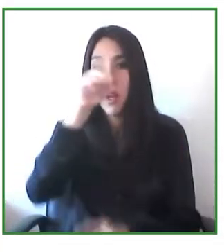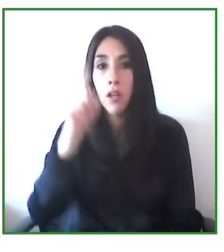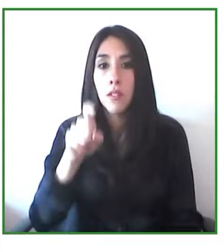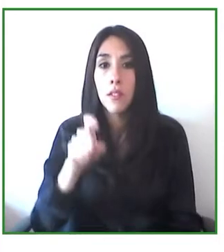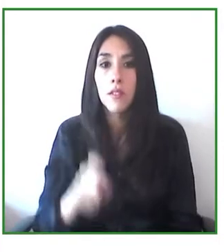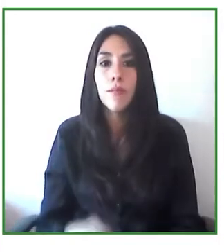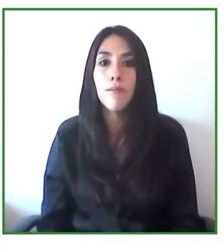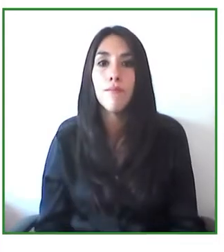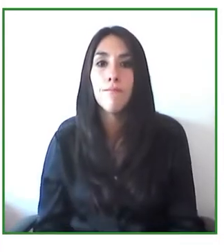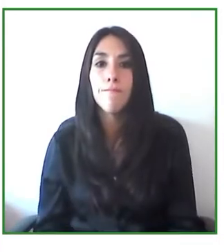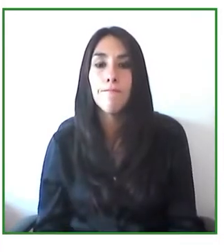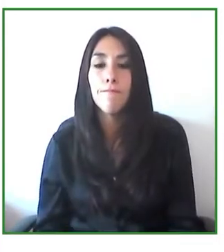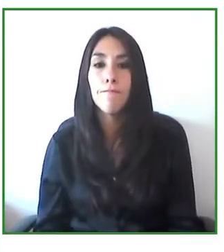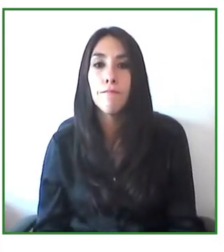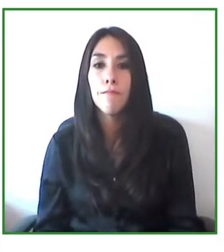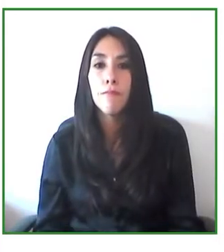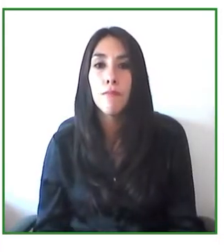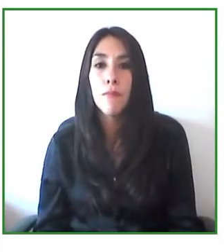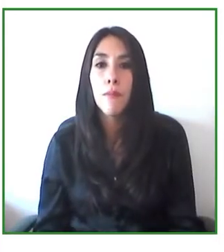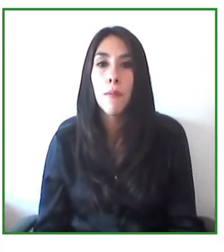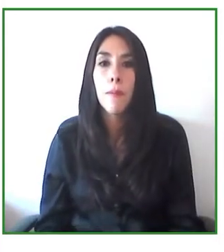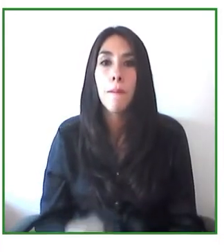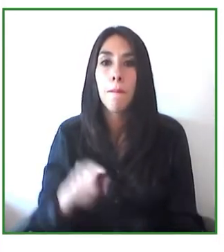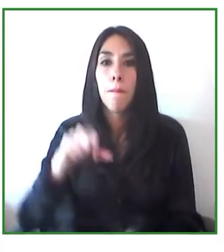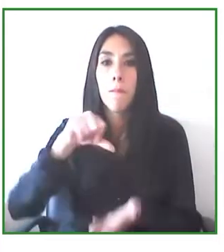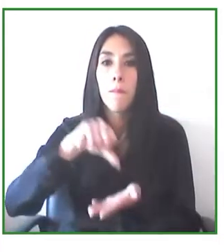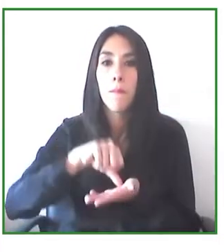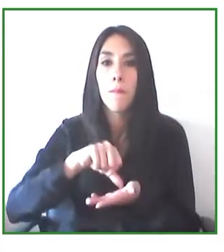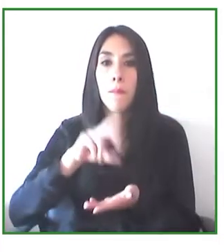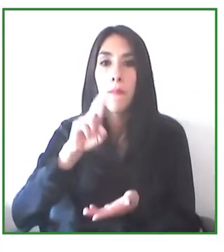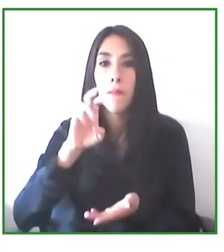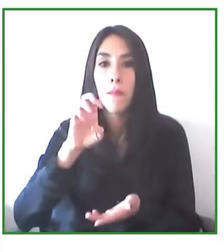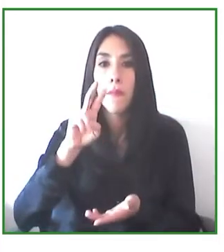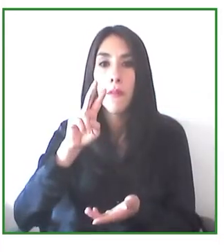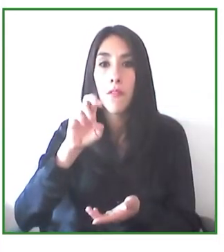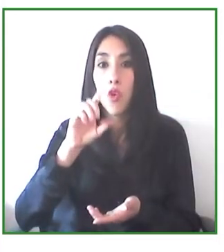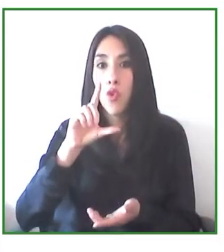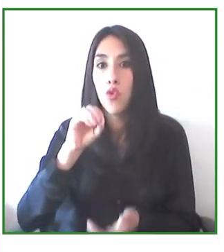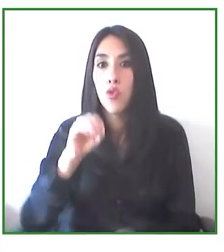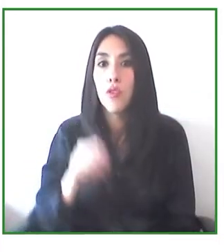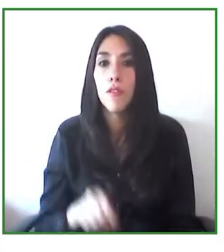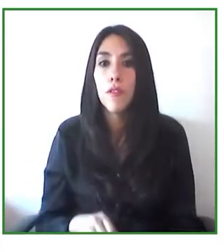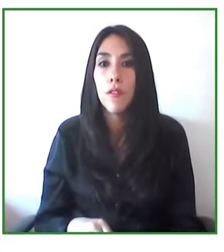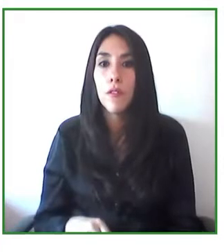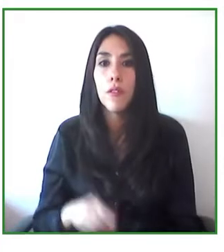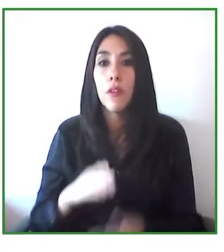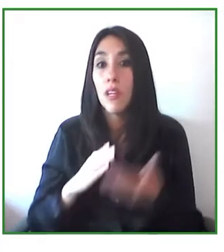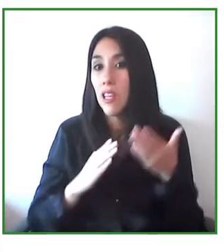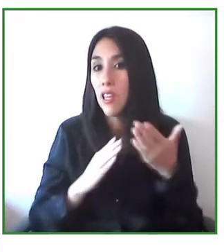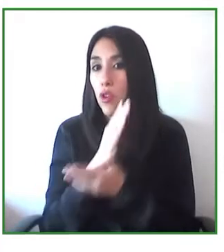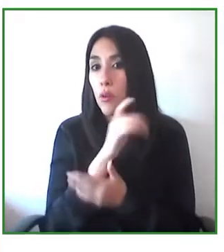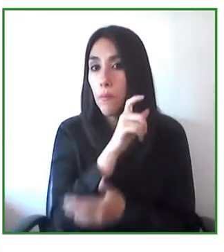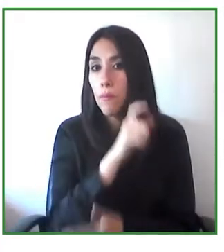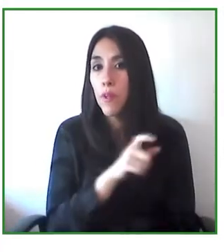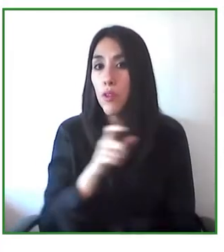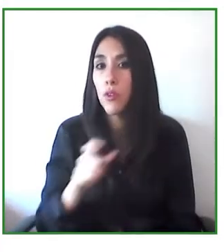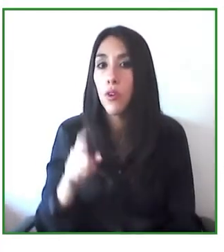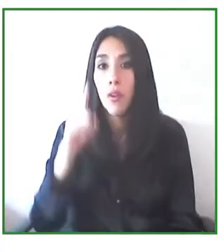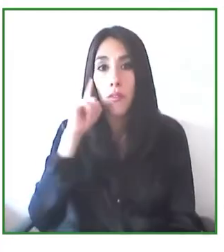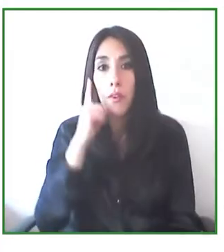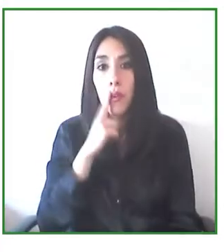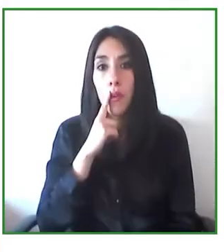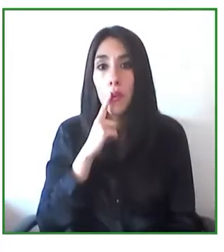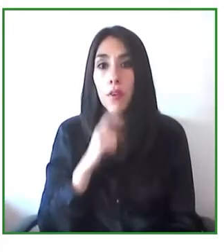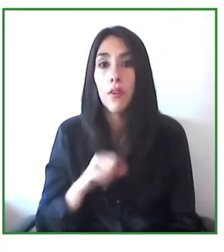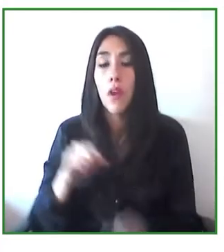Relevo permite que las personas sordas puedan acceder a diferentes servicios, puedan ir a una